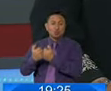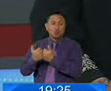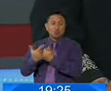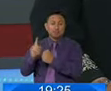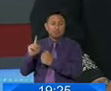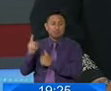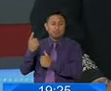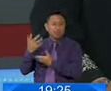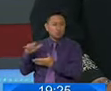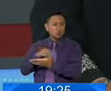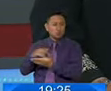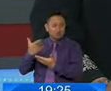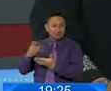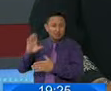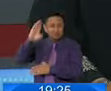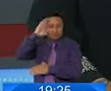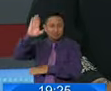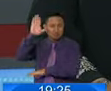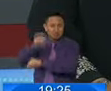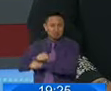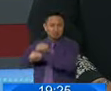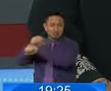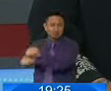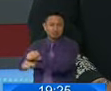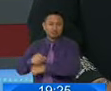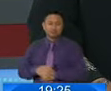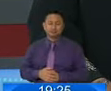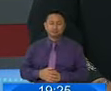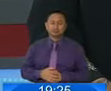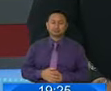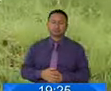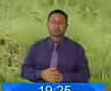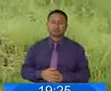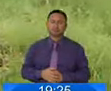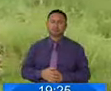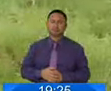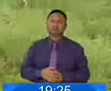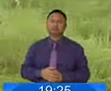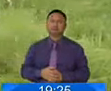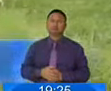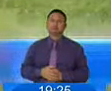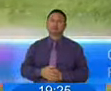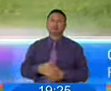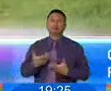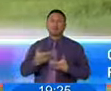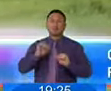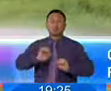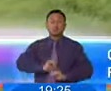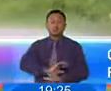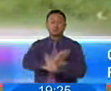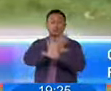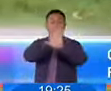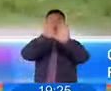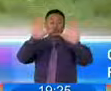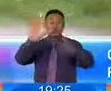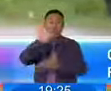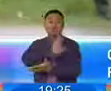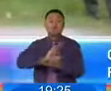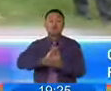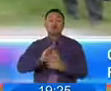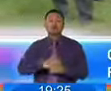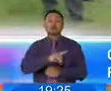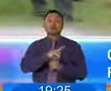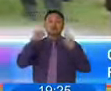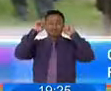y principal sospechoso fue detenido por agentes de la DINASET. llegaba el nuevo día. El movimiento en el barrio Santa